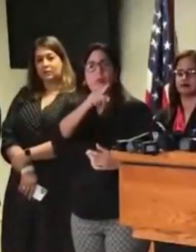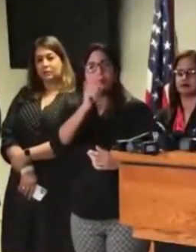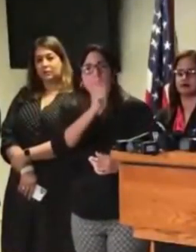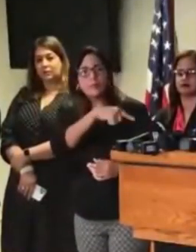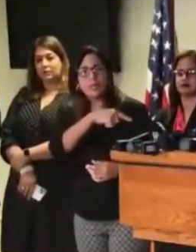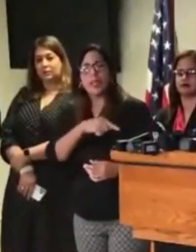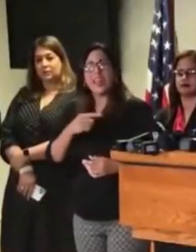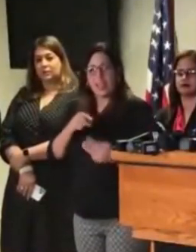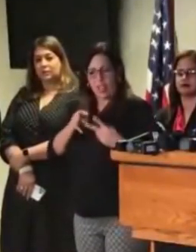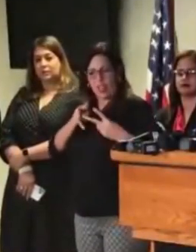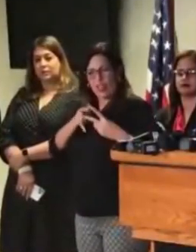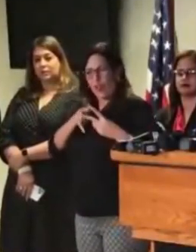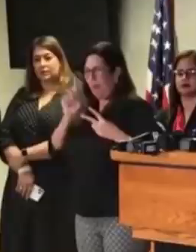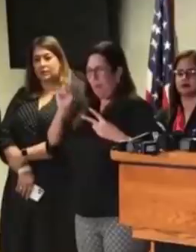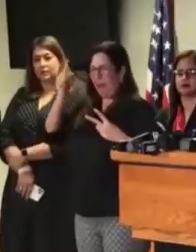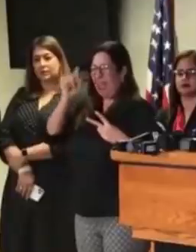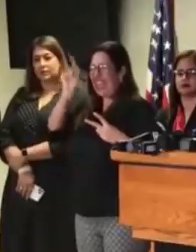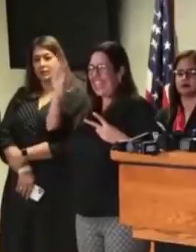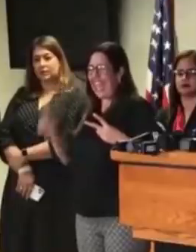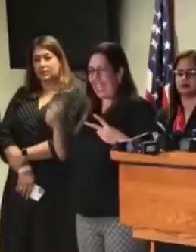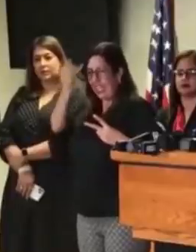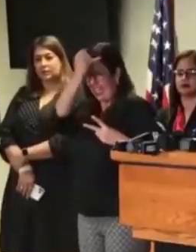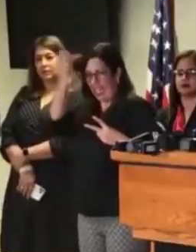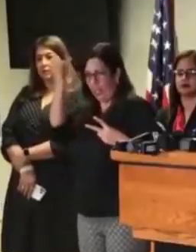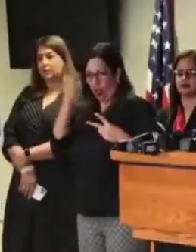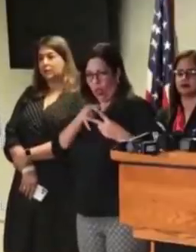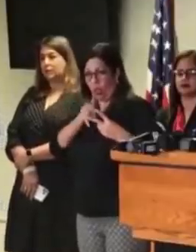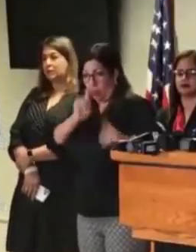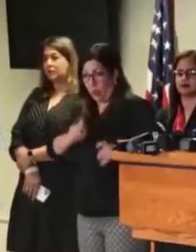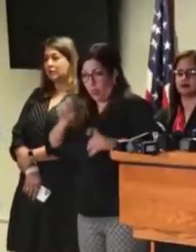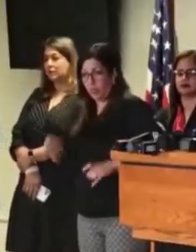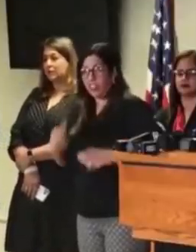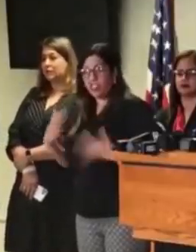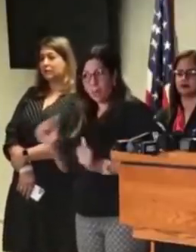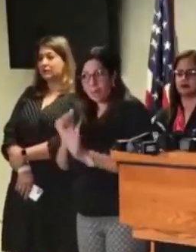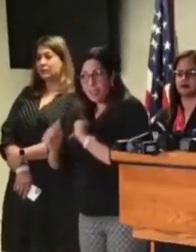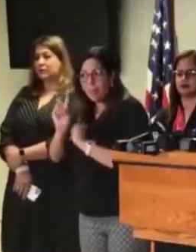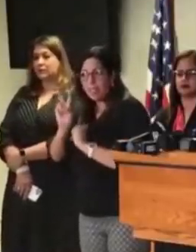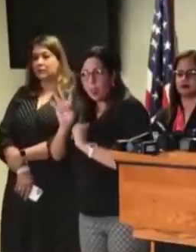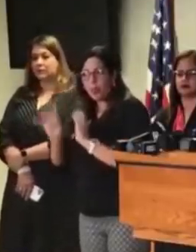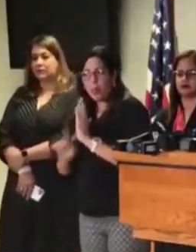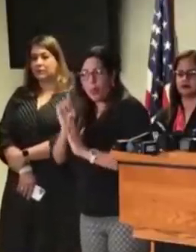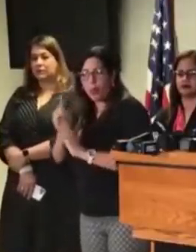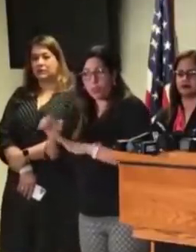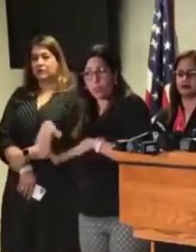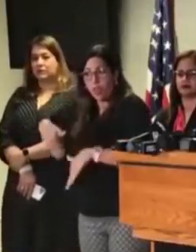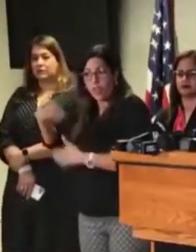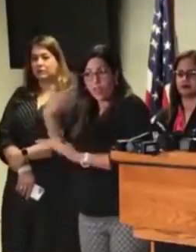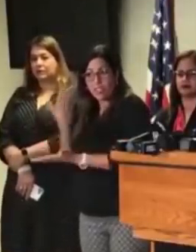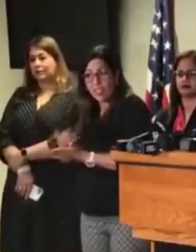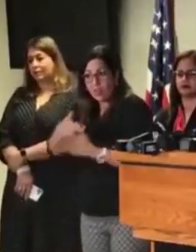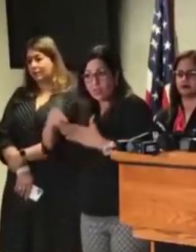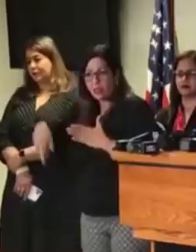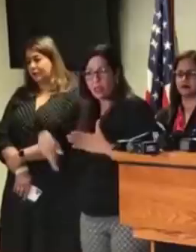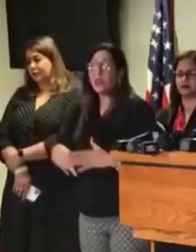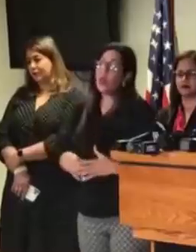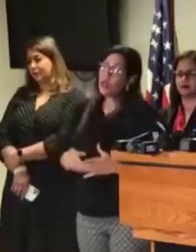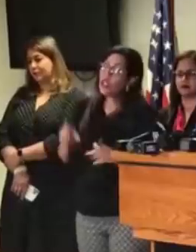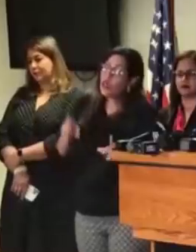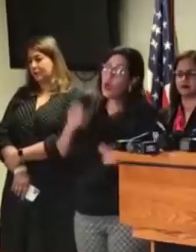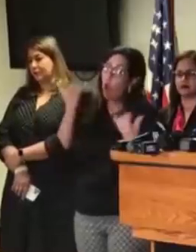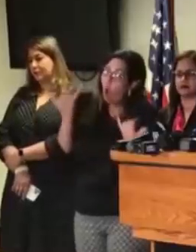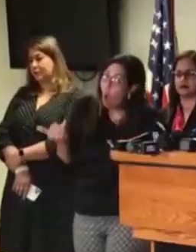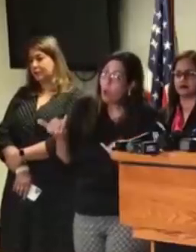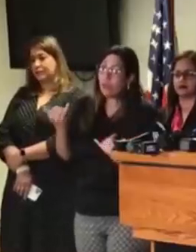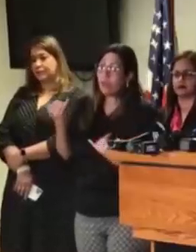italianos, ya se enviaron, ya estaríamos dentro del periodo ese de 24 horas. Estaríamos no en algún momento entre hoy y el viernes